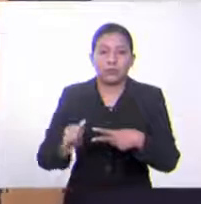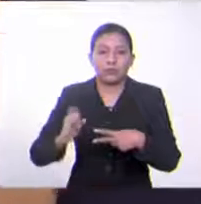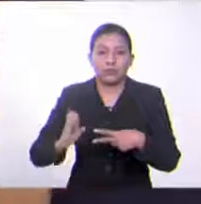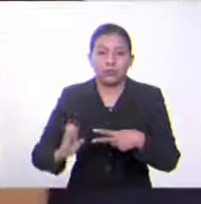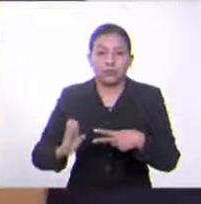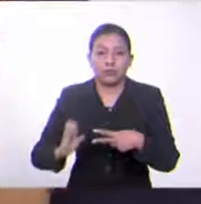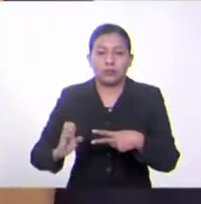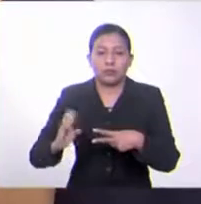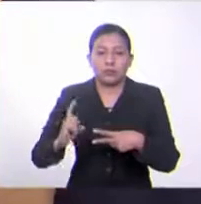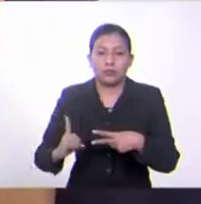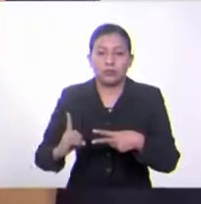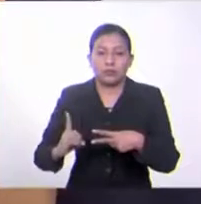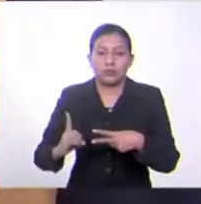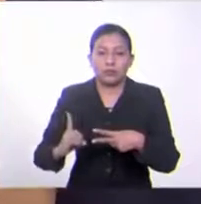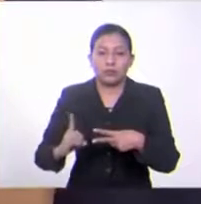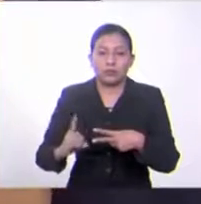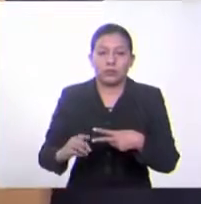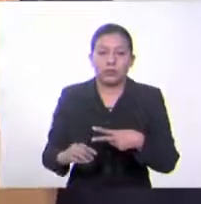Sí.